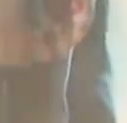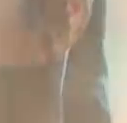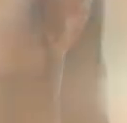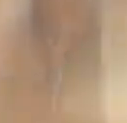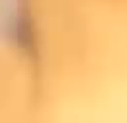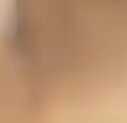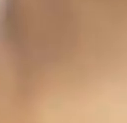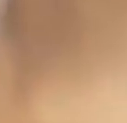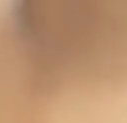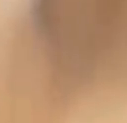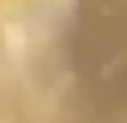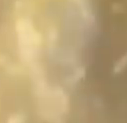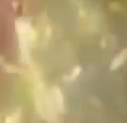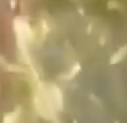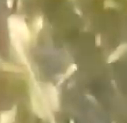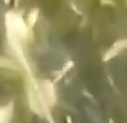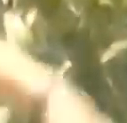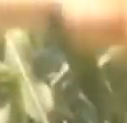tu